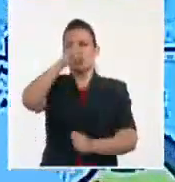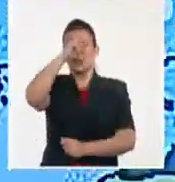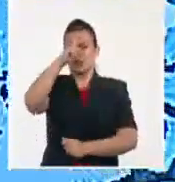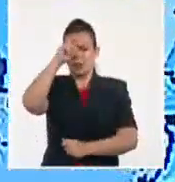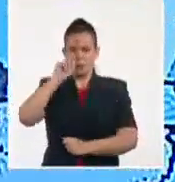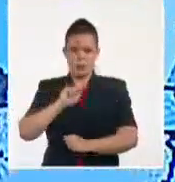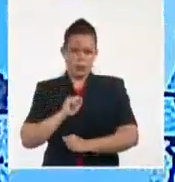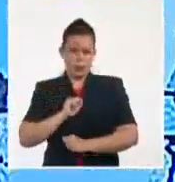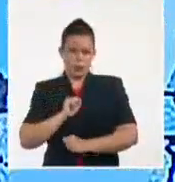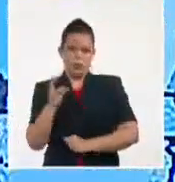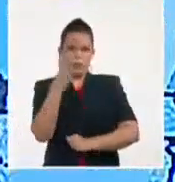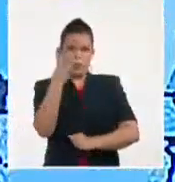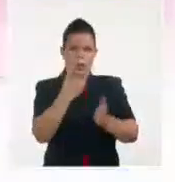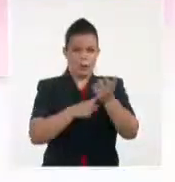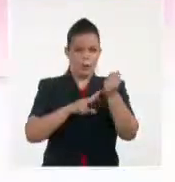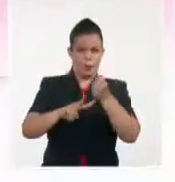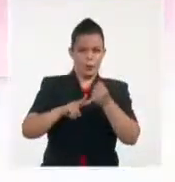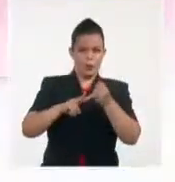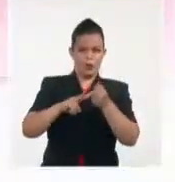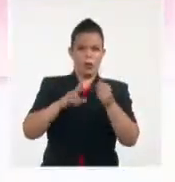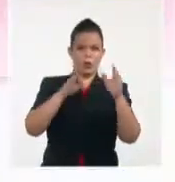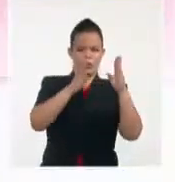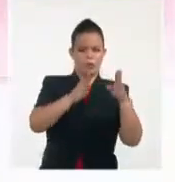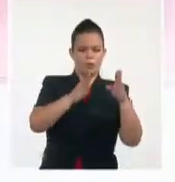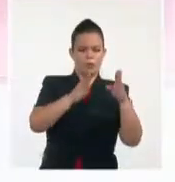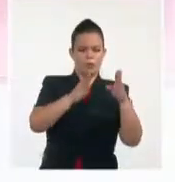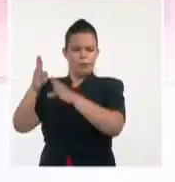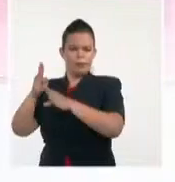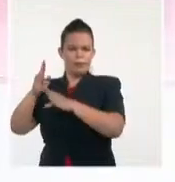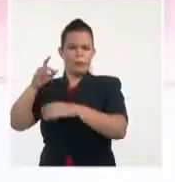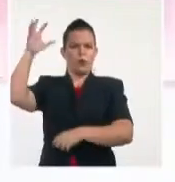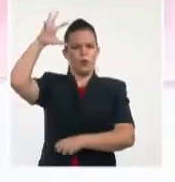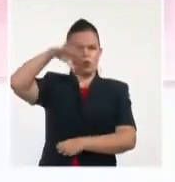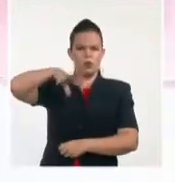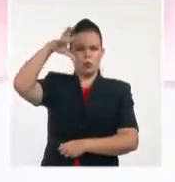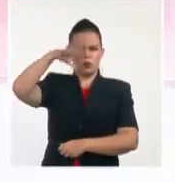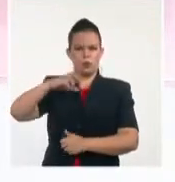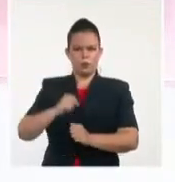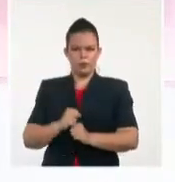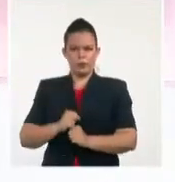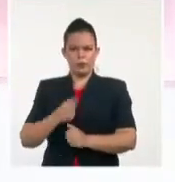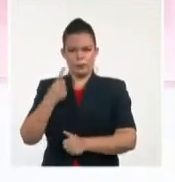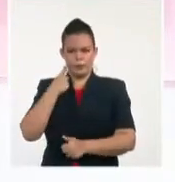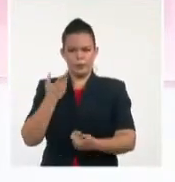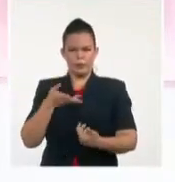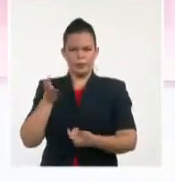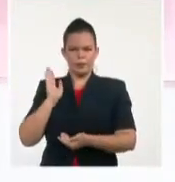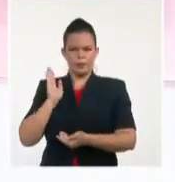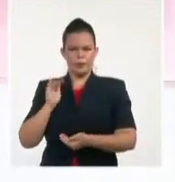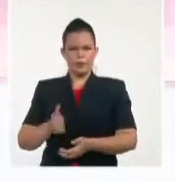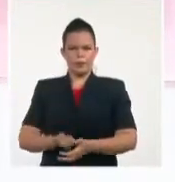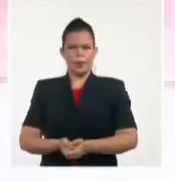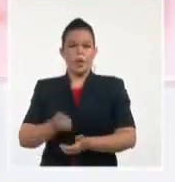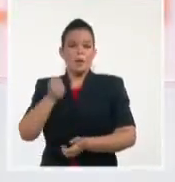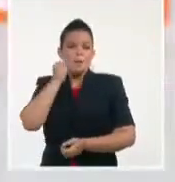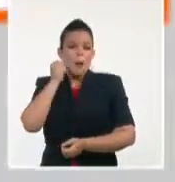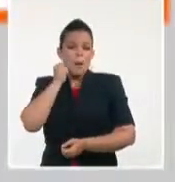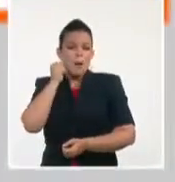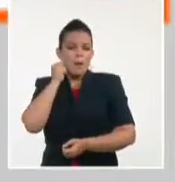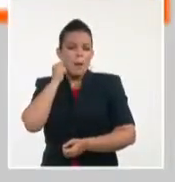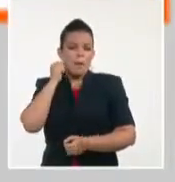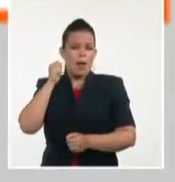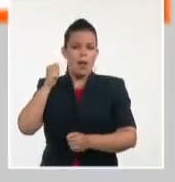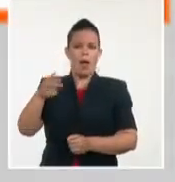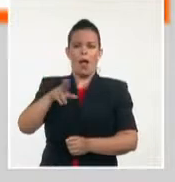fundamentales. Vamos a ver algunos datos. Miren aquí, donde más llovió fue en el